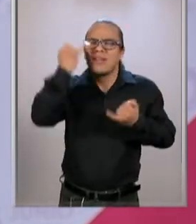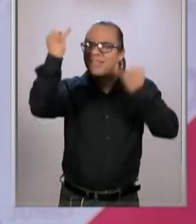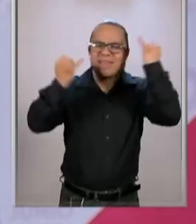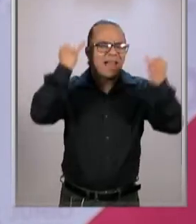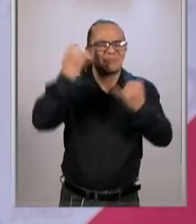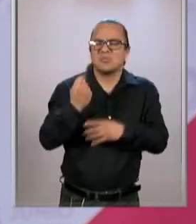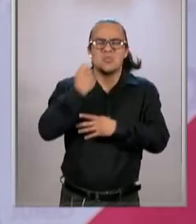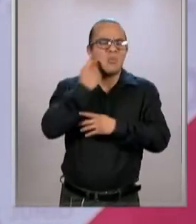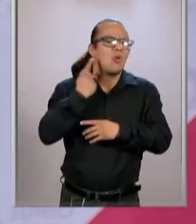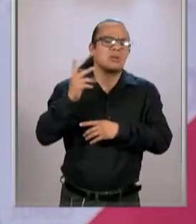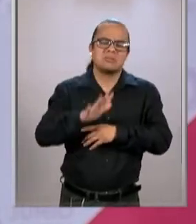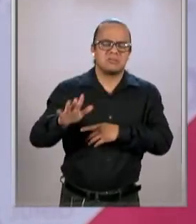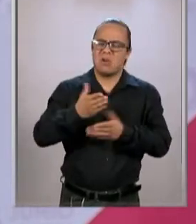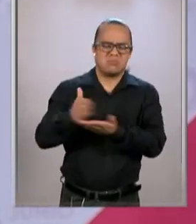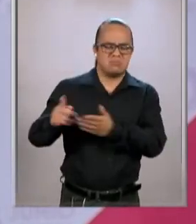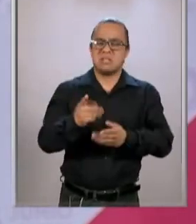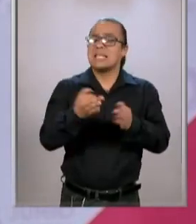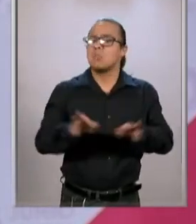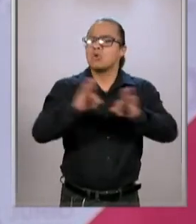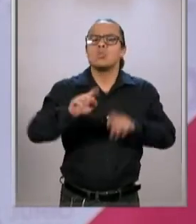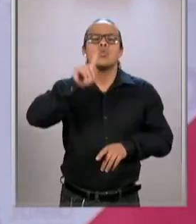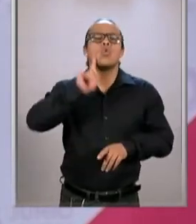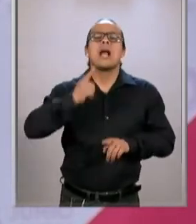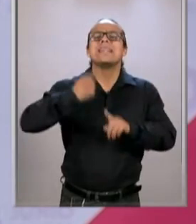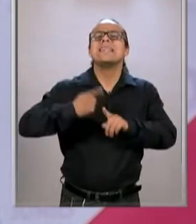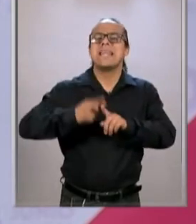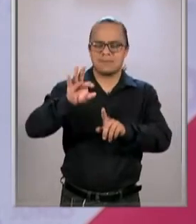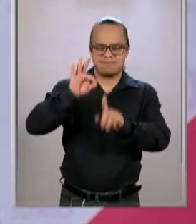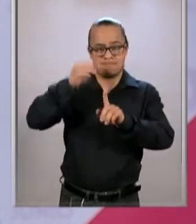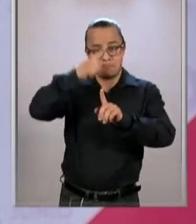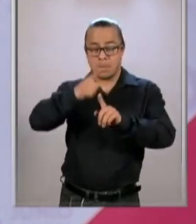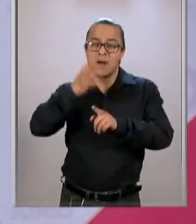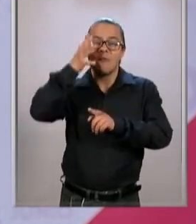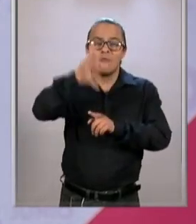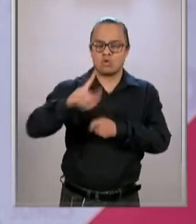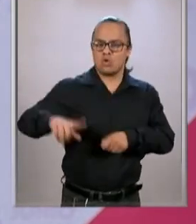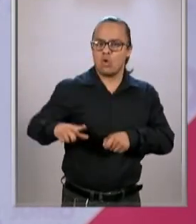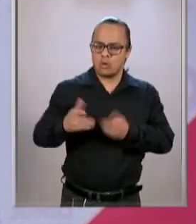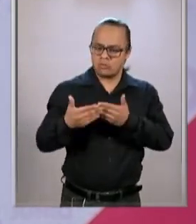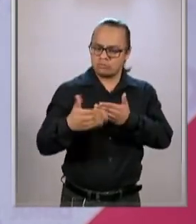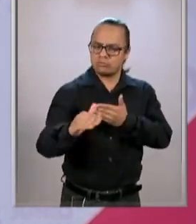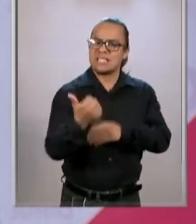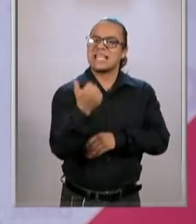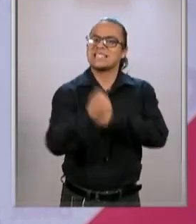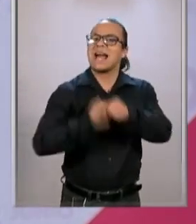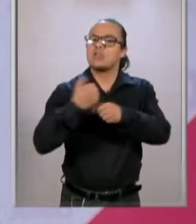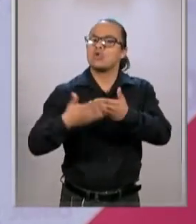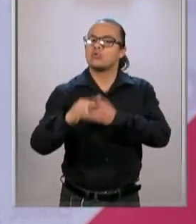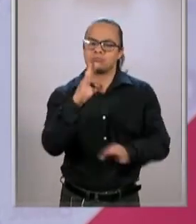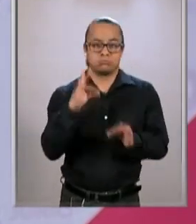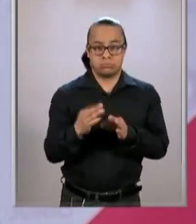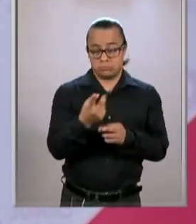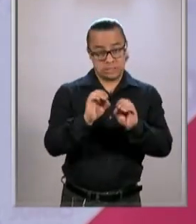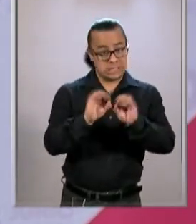políticas. Esta elección se trata de elegir a la mujer que tiene la capacidad para llevar el gobierno los próximos 6 años.